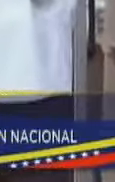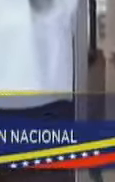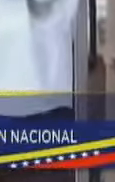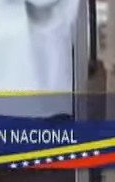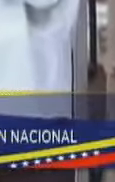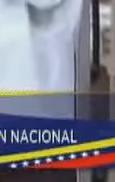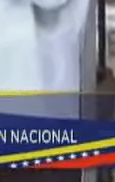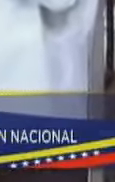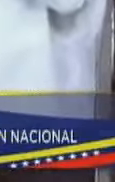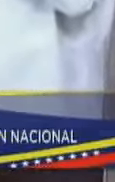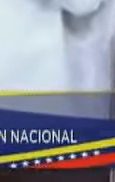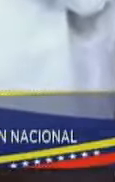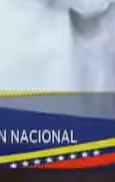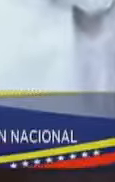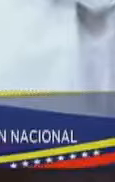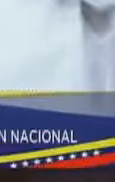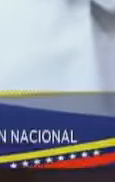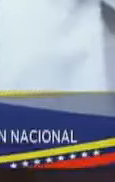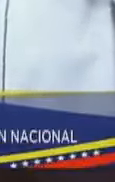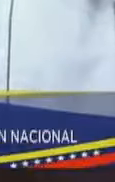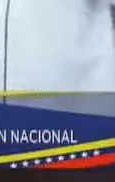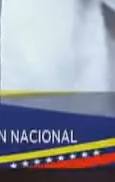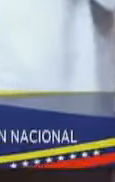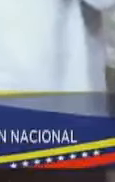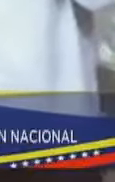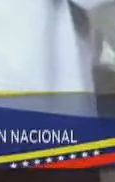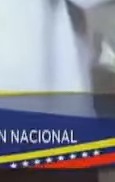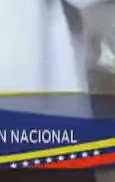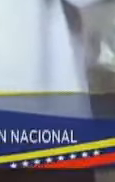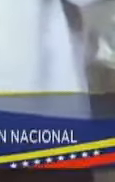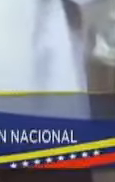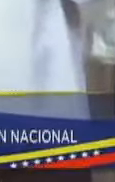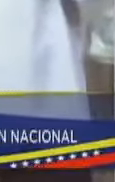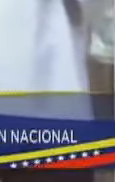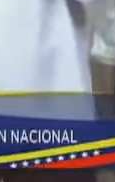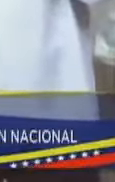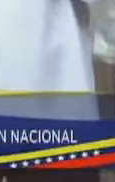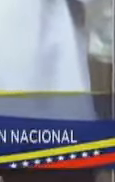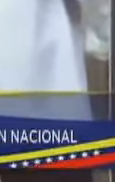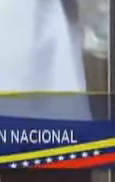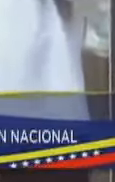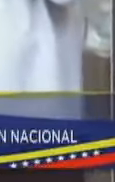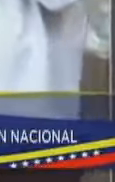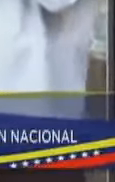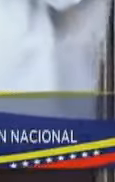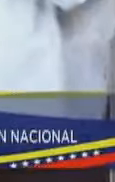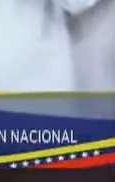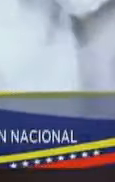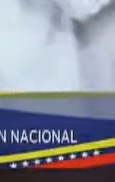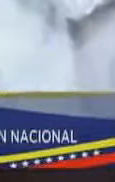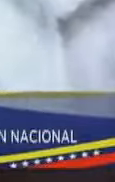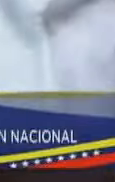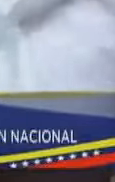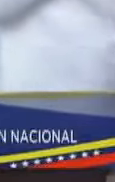Chicha Los Andes. Yo tengo que respetar porque yo tengo la paleolítica, no puedo tomar estas cosas.